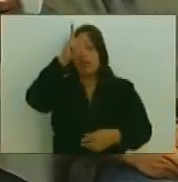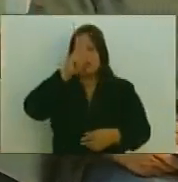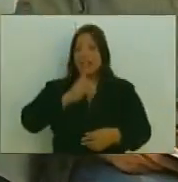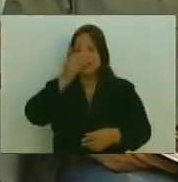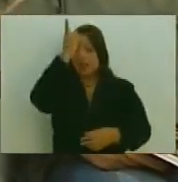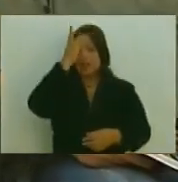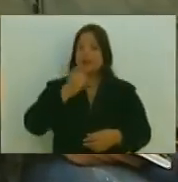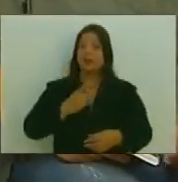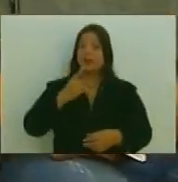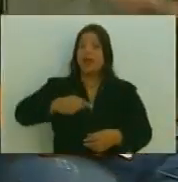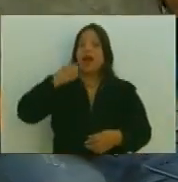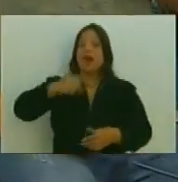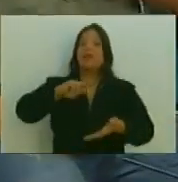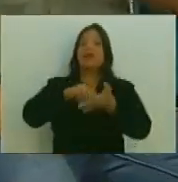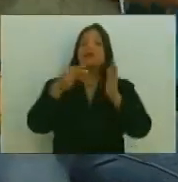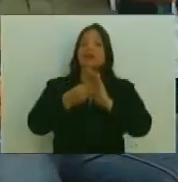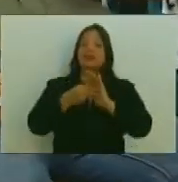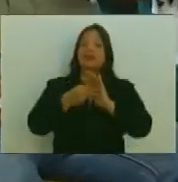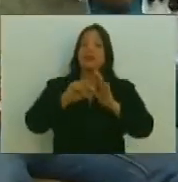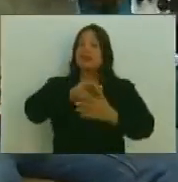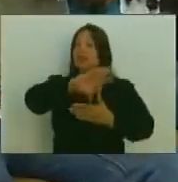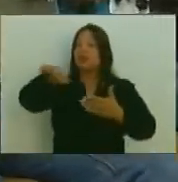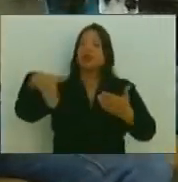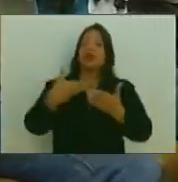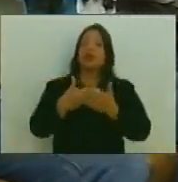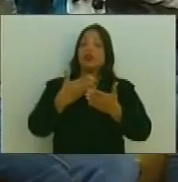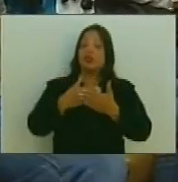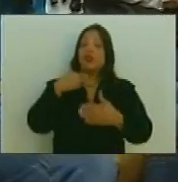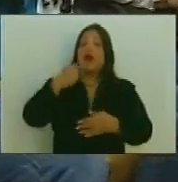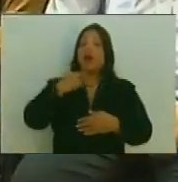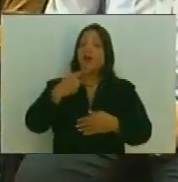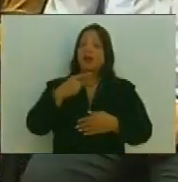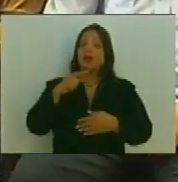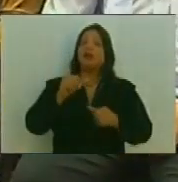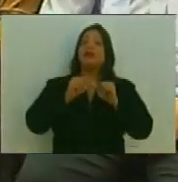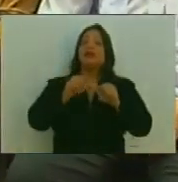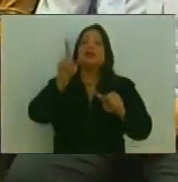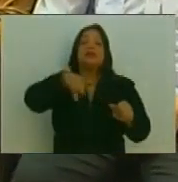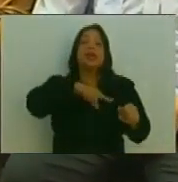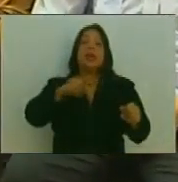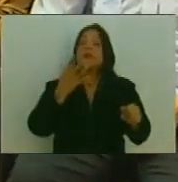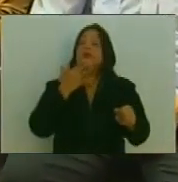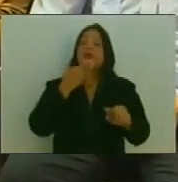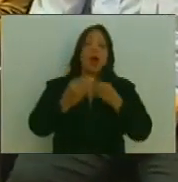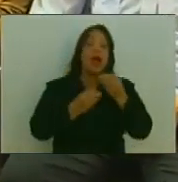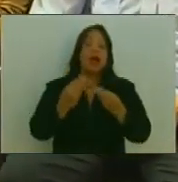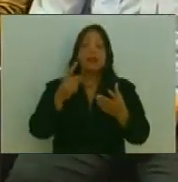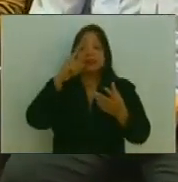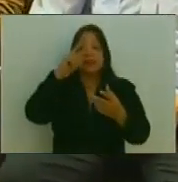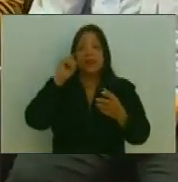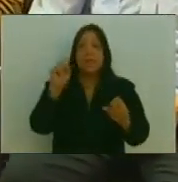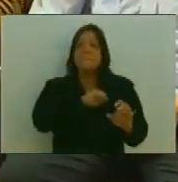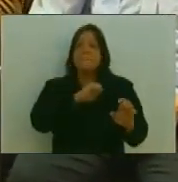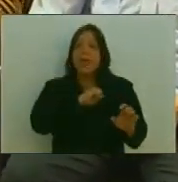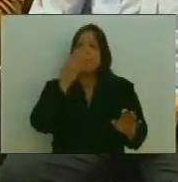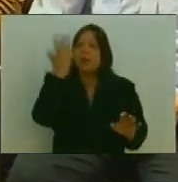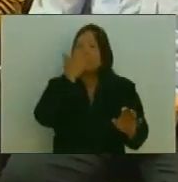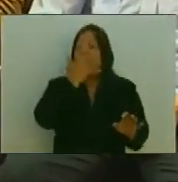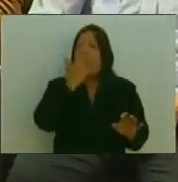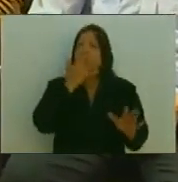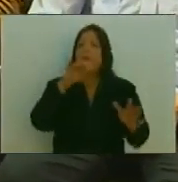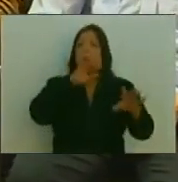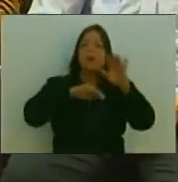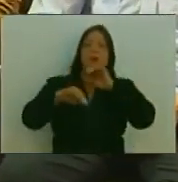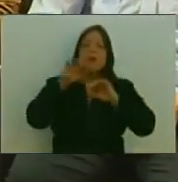compañeros, es hablar de todo. Si no lo hacemos, estamos expuestos a tener miedos, dudas, perjuicios